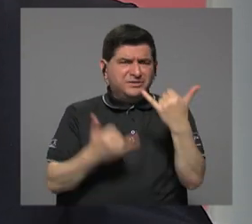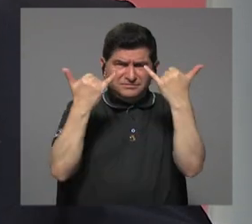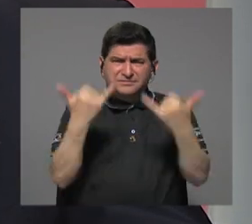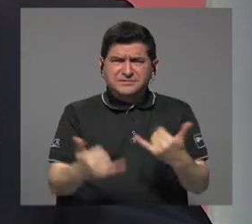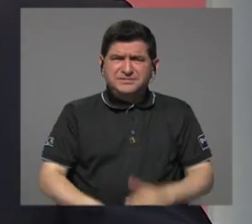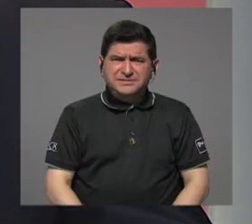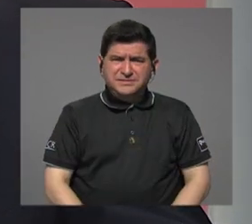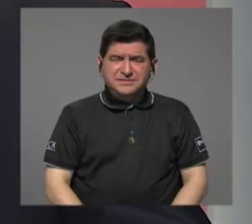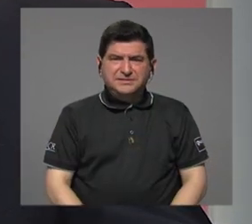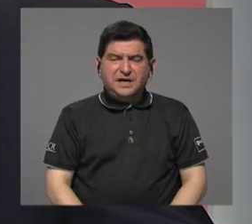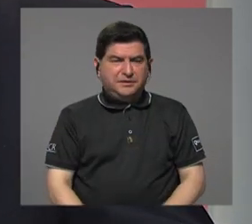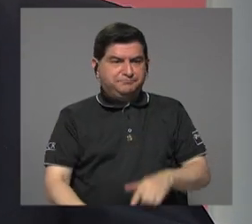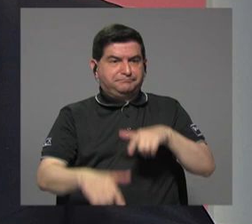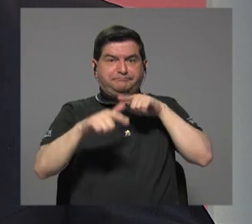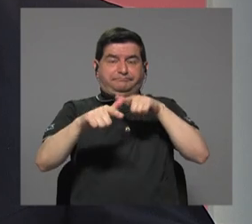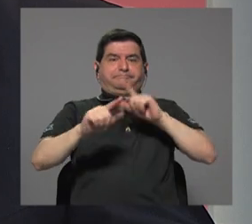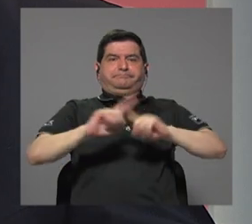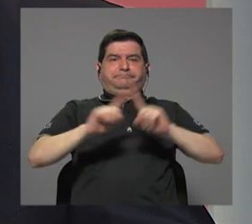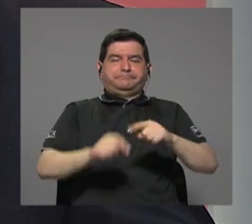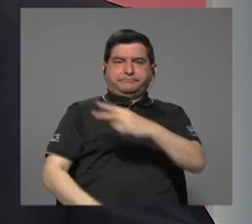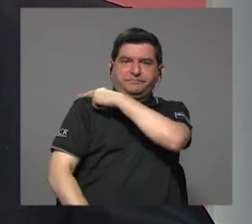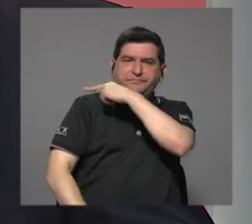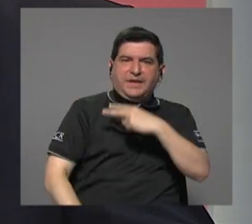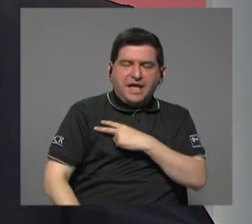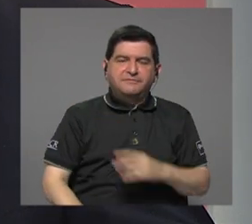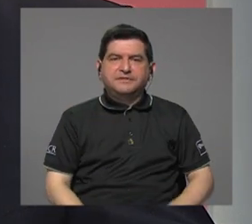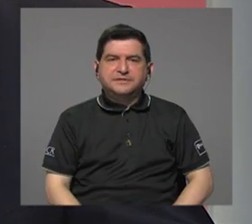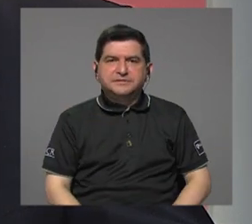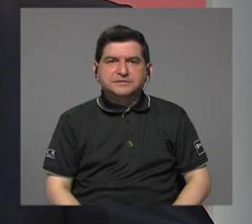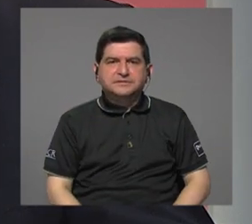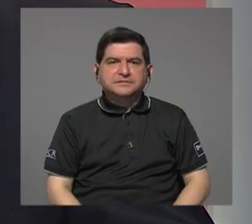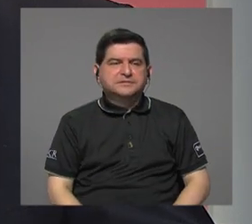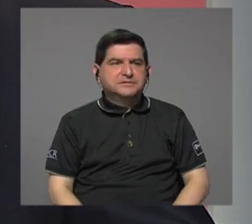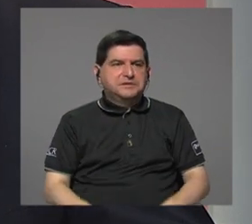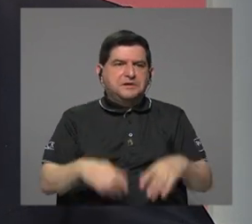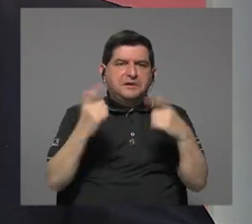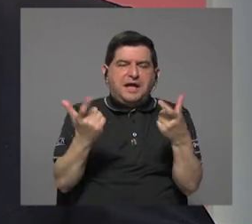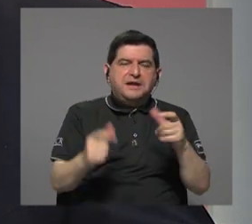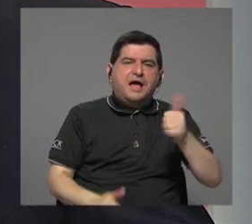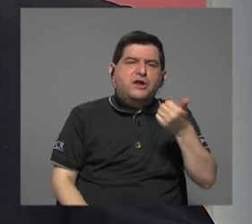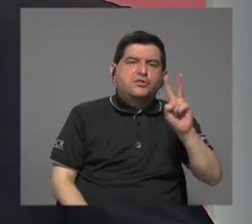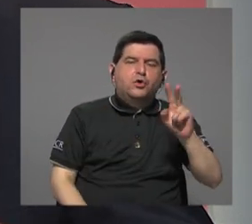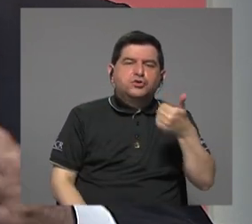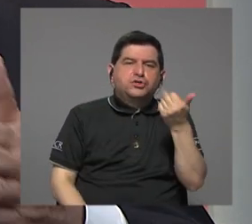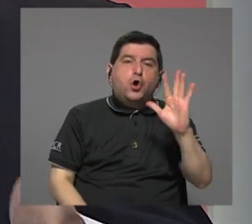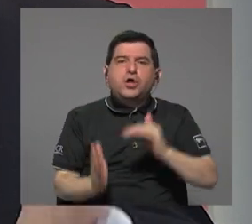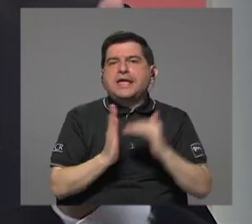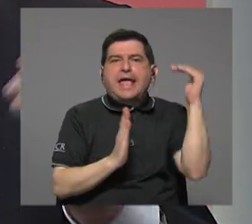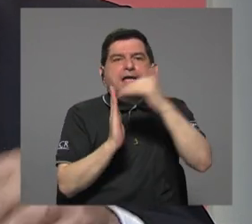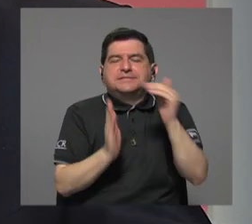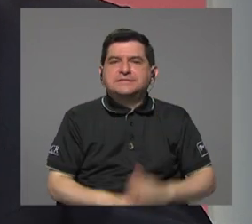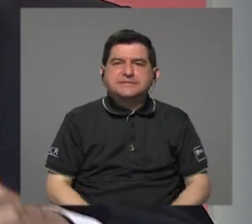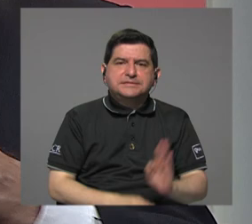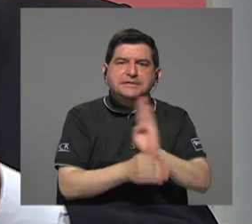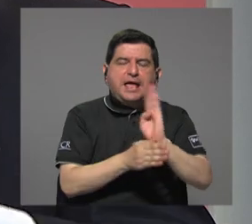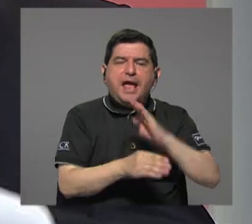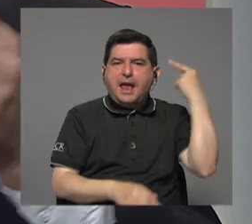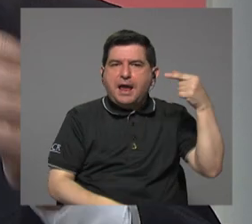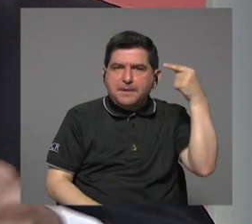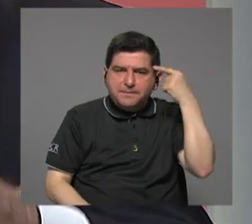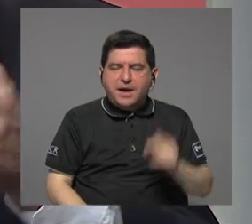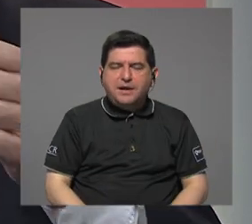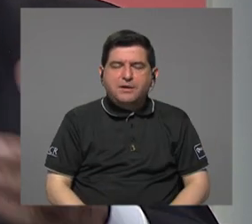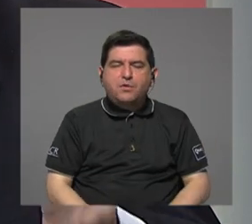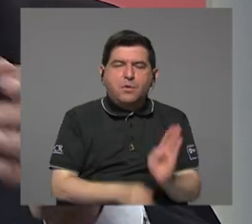exagerados en algunos jerarcas que ganan 12 15 millones etcétera en los bancos del estado en el